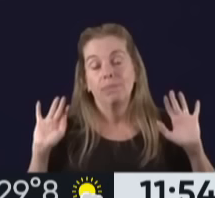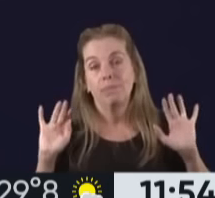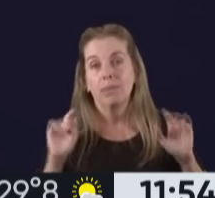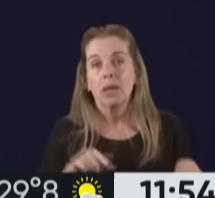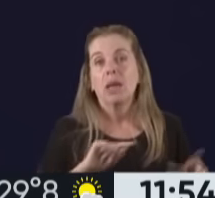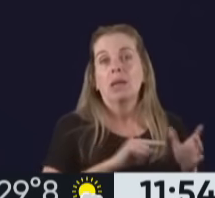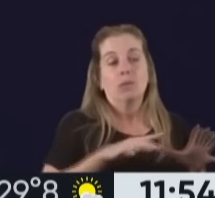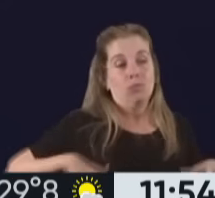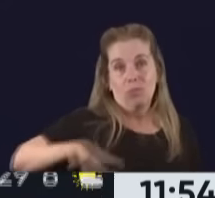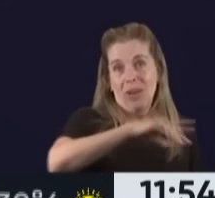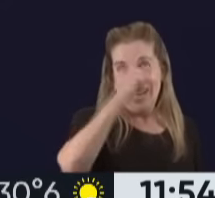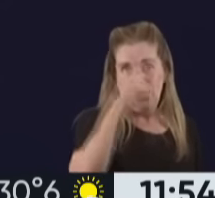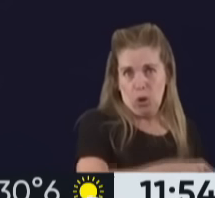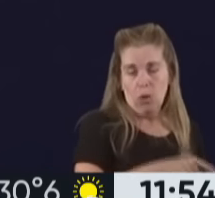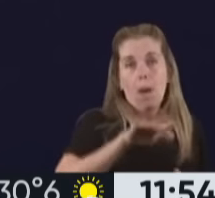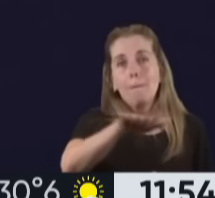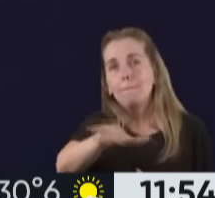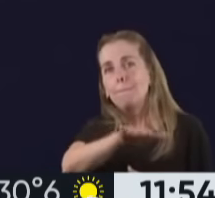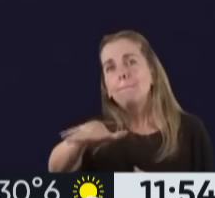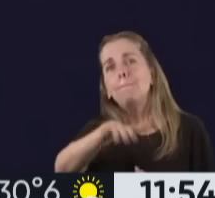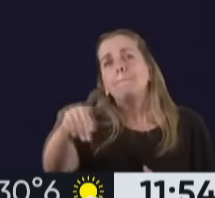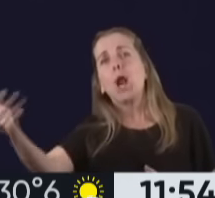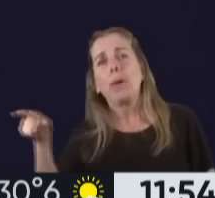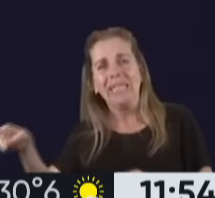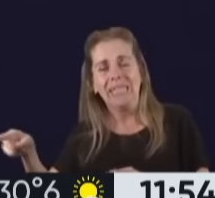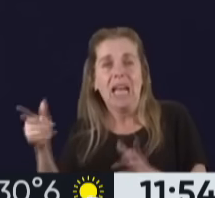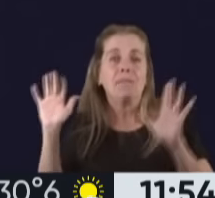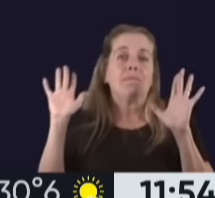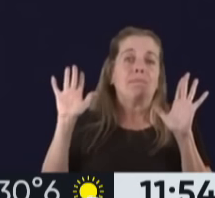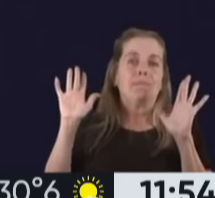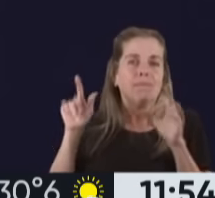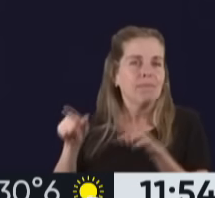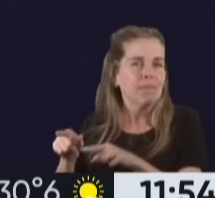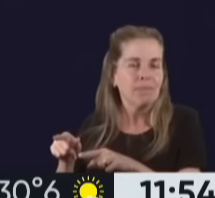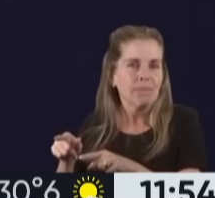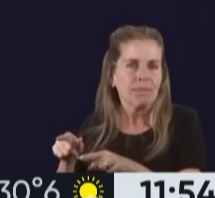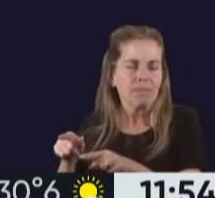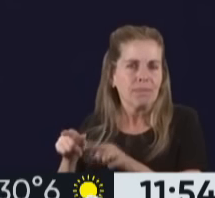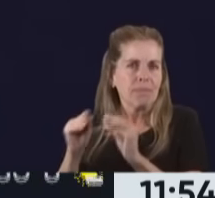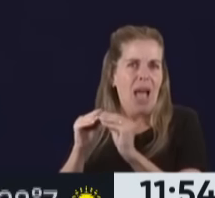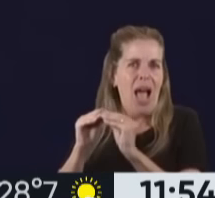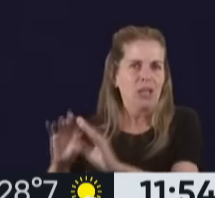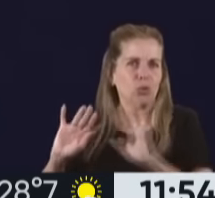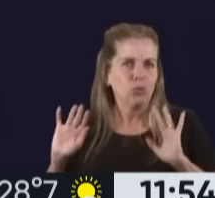Aires con su poder ejecutivo, en este caso el municipal, es un tema de la provincia de Buenos Aires que